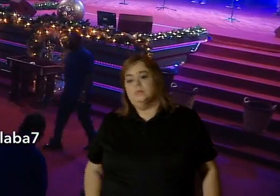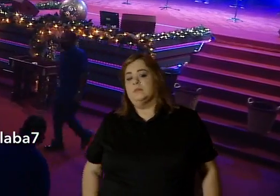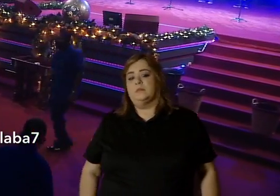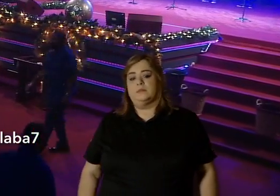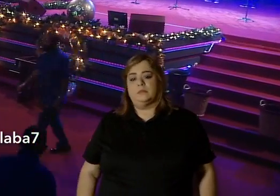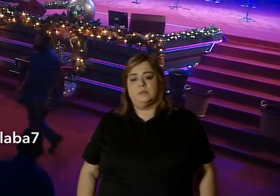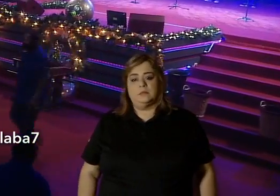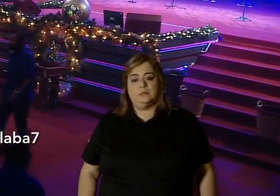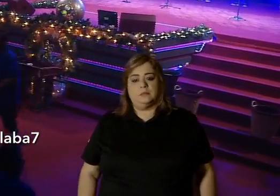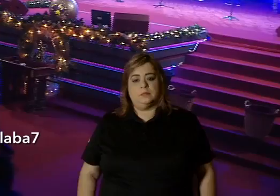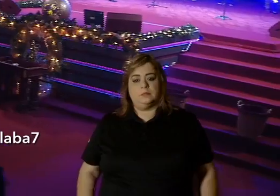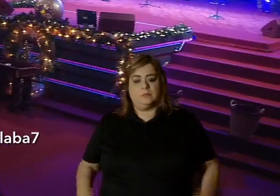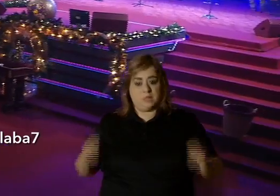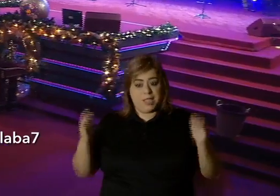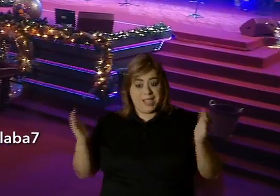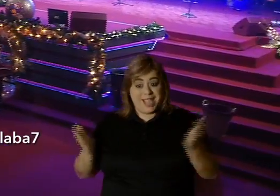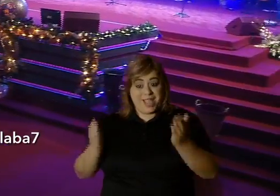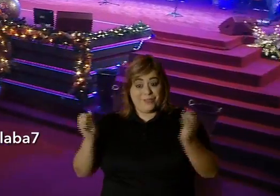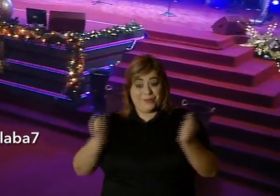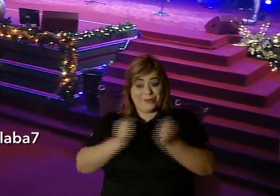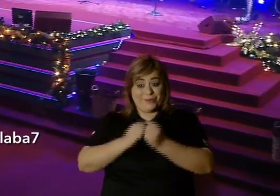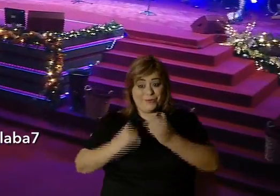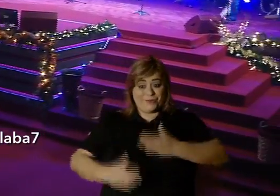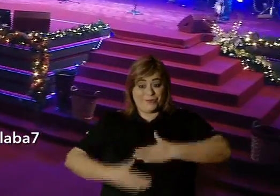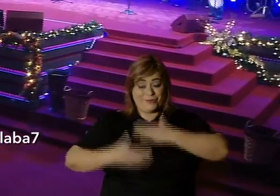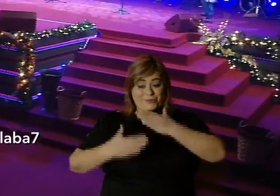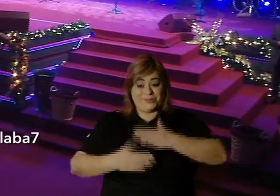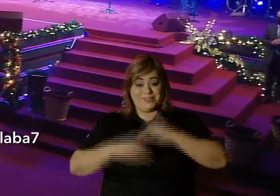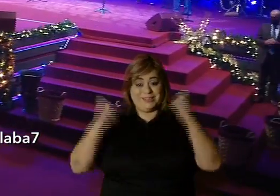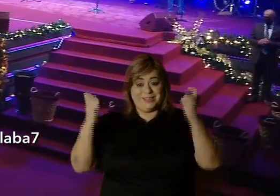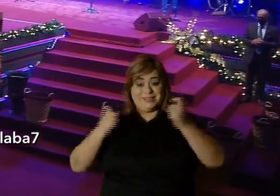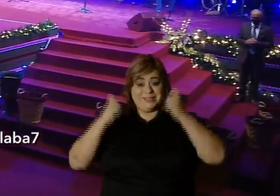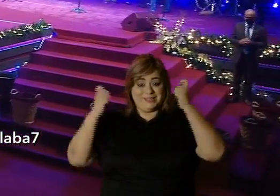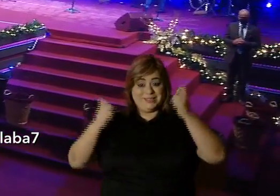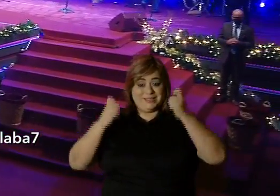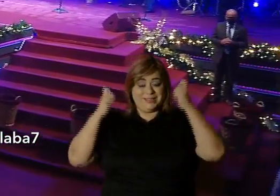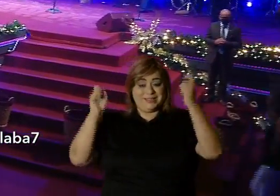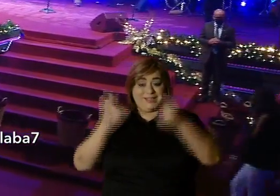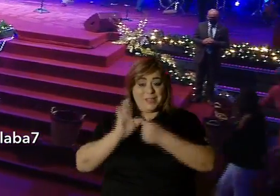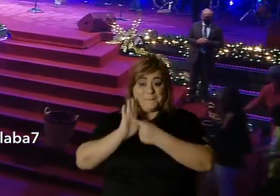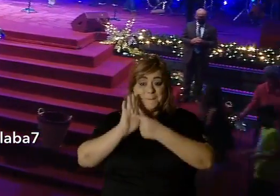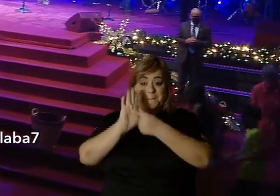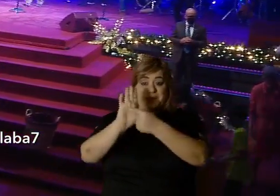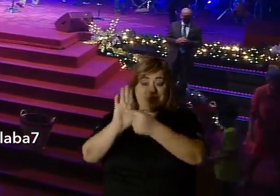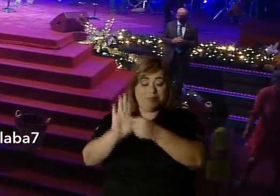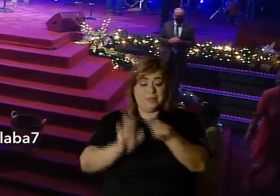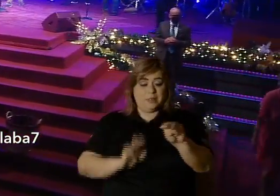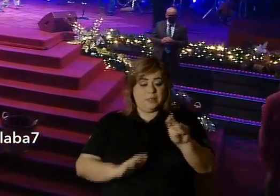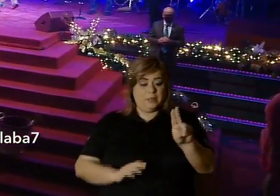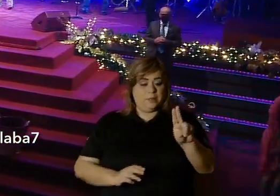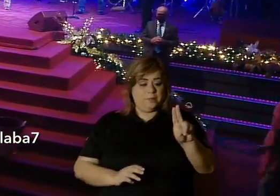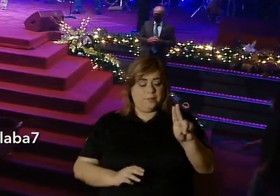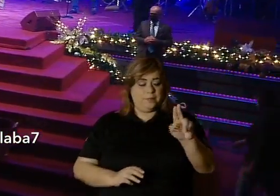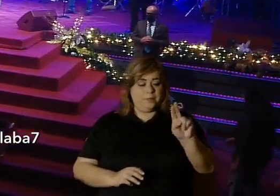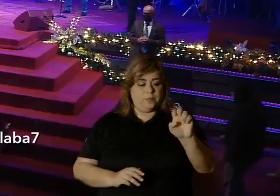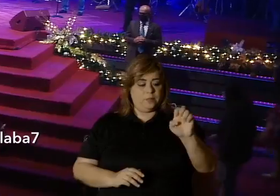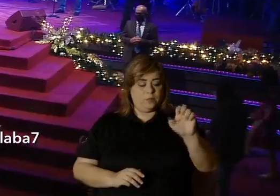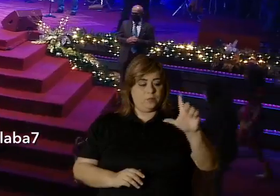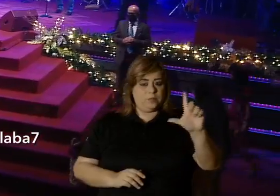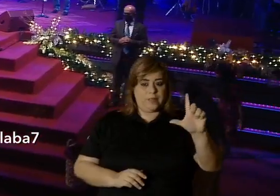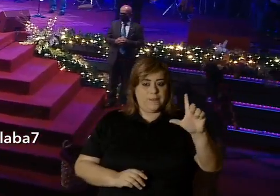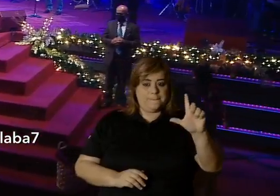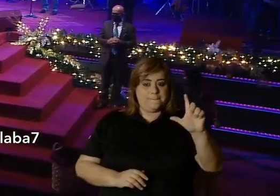Y así, con ese gozo, celebramos y presento a Manuel Santiago y Plena